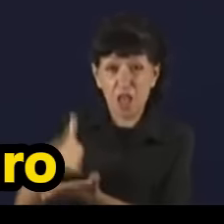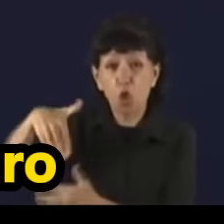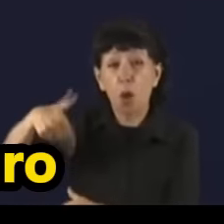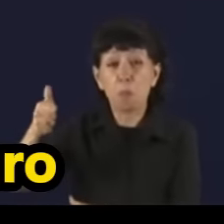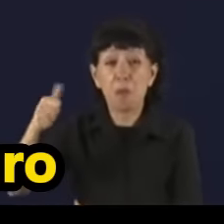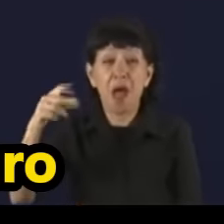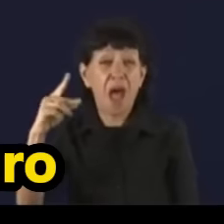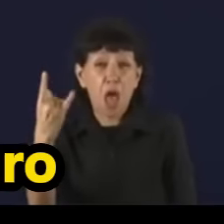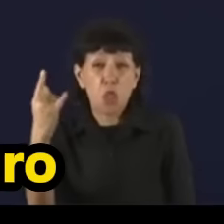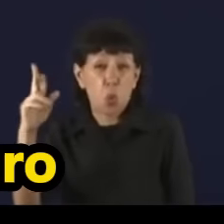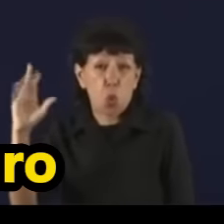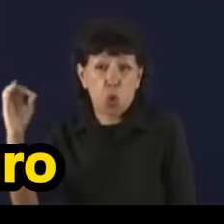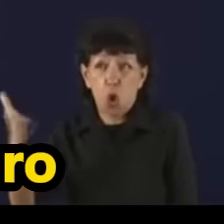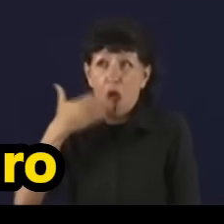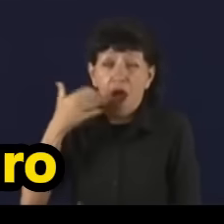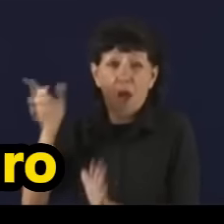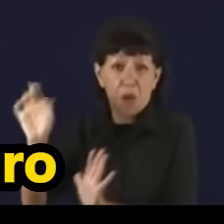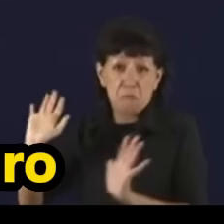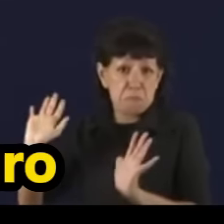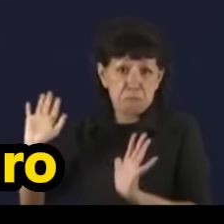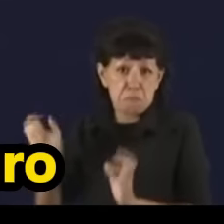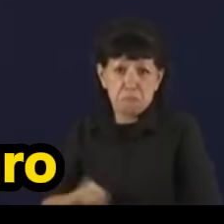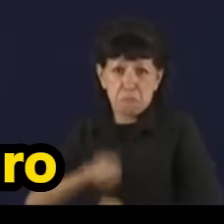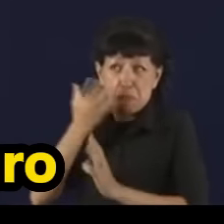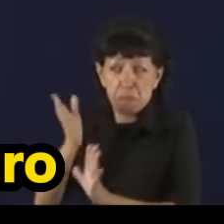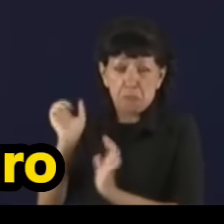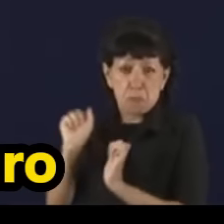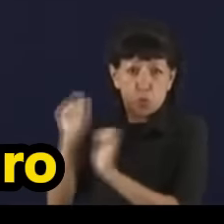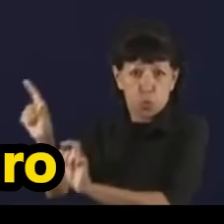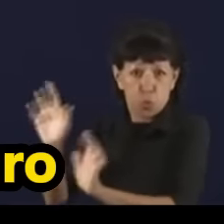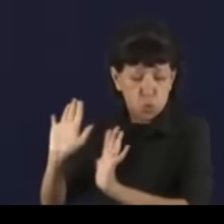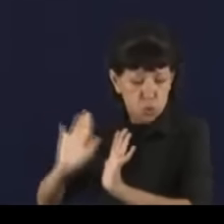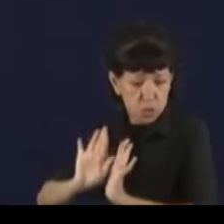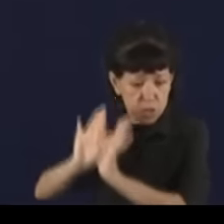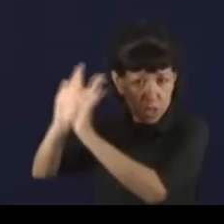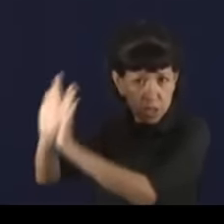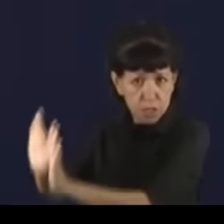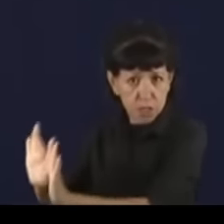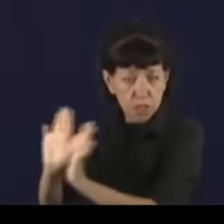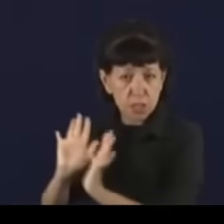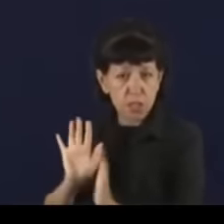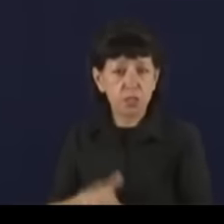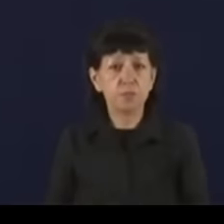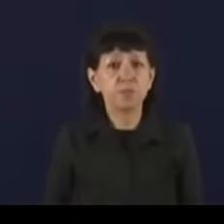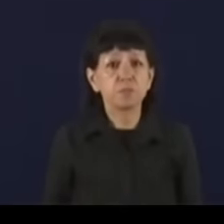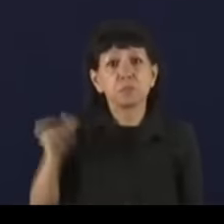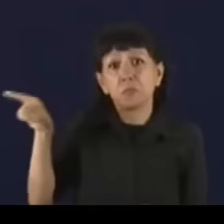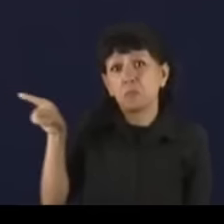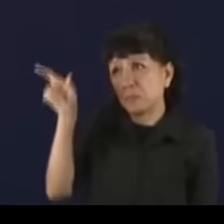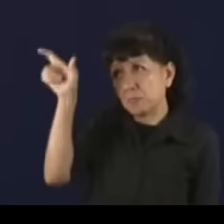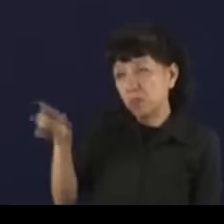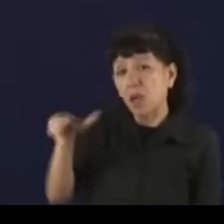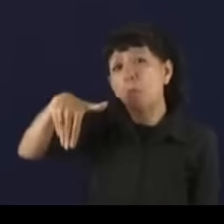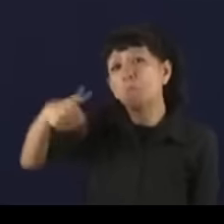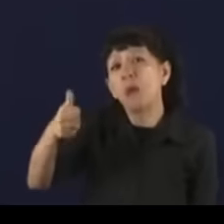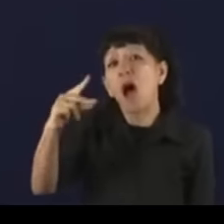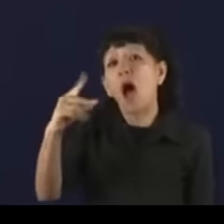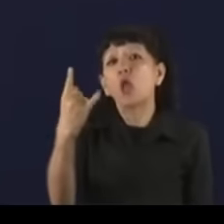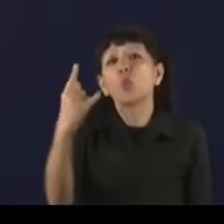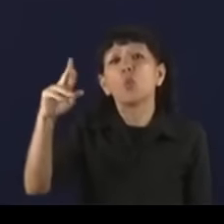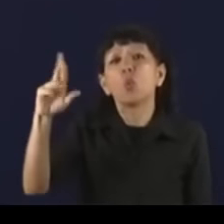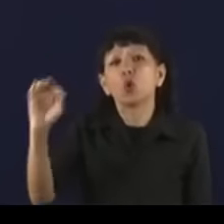son solo eso, ¿no? Declaraciones del dictador Maduro. Por supuesto que lo que diga Maduro, si nosotros